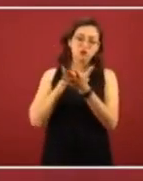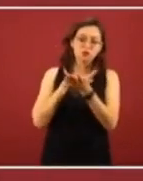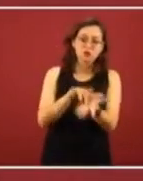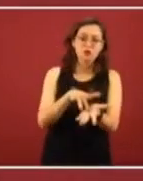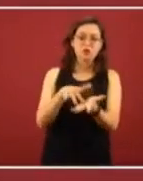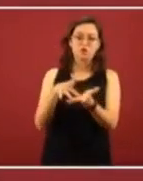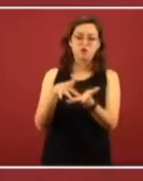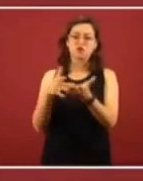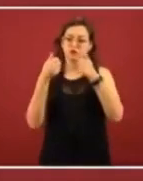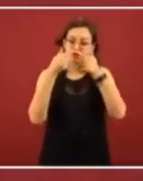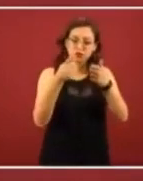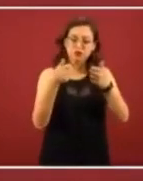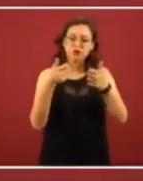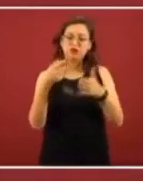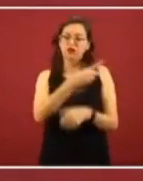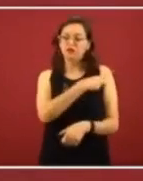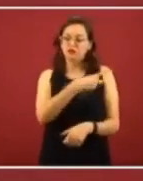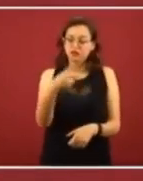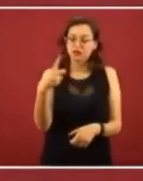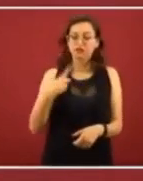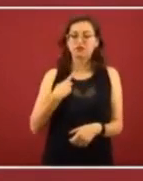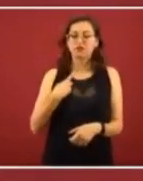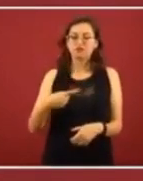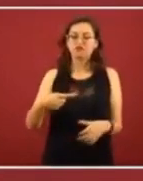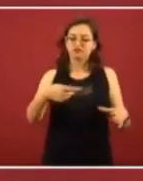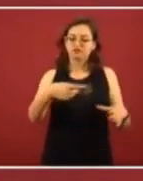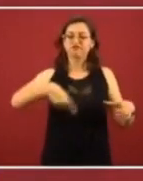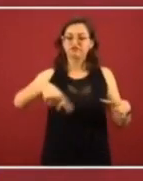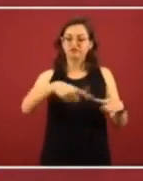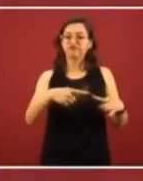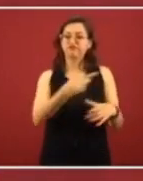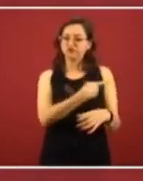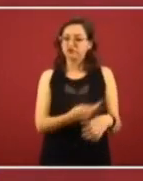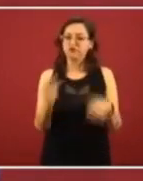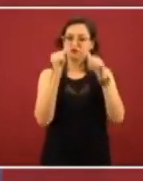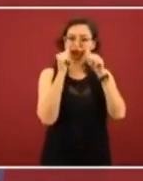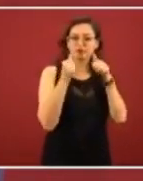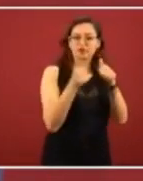debe tomar en cuenta a estos sectores.